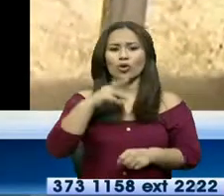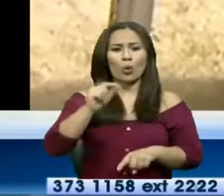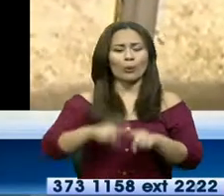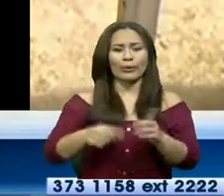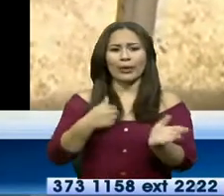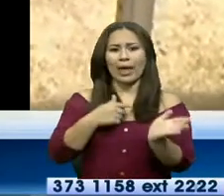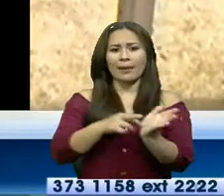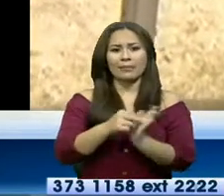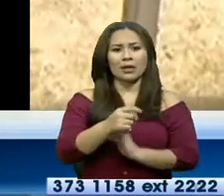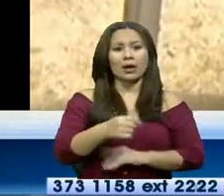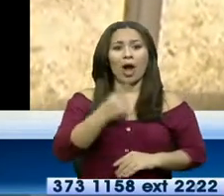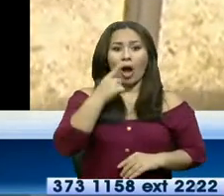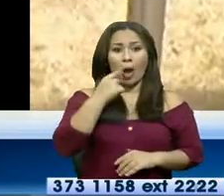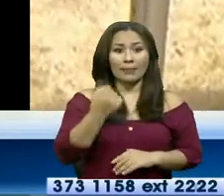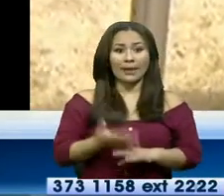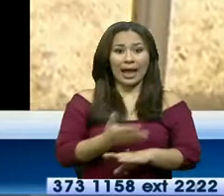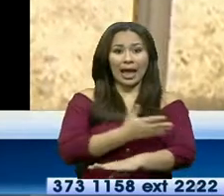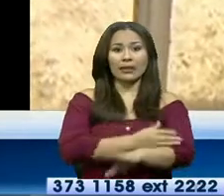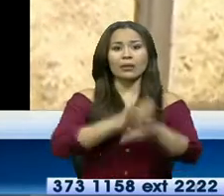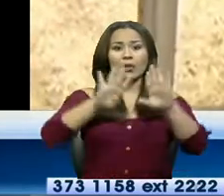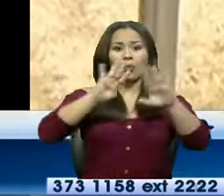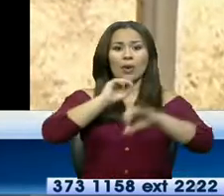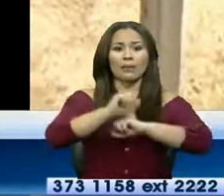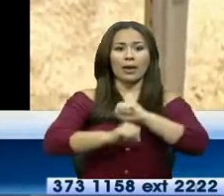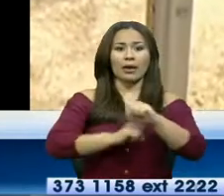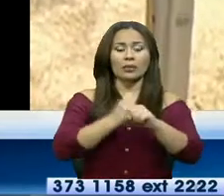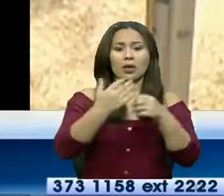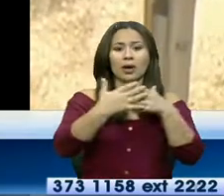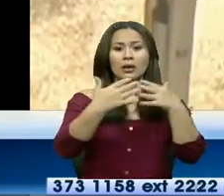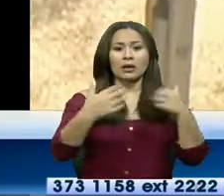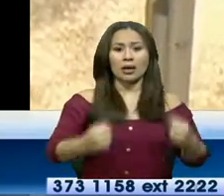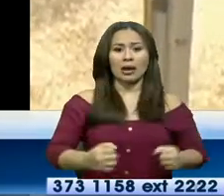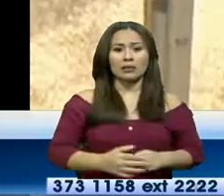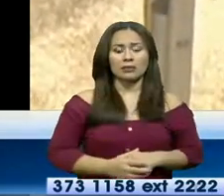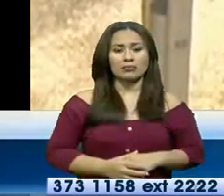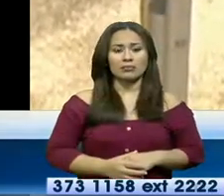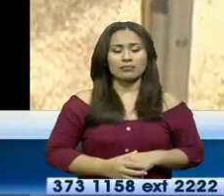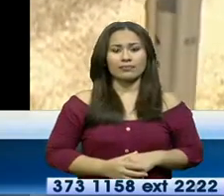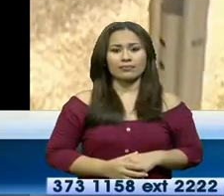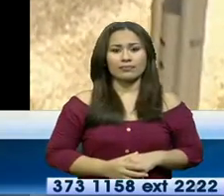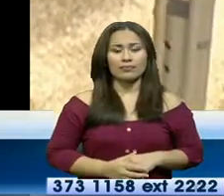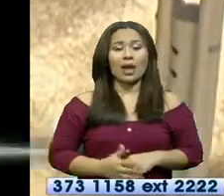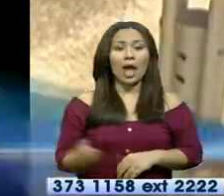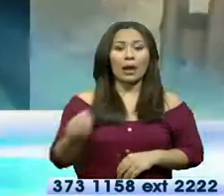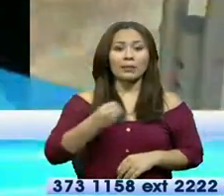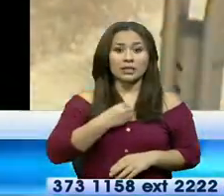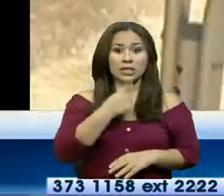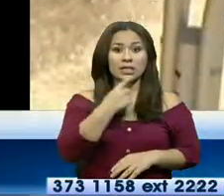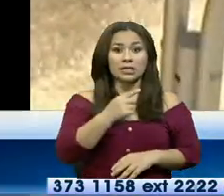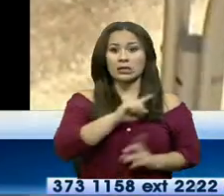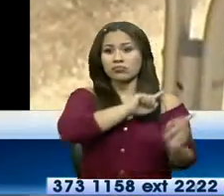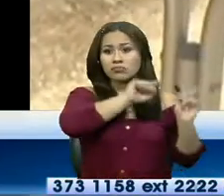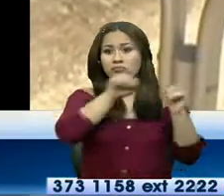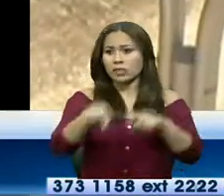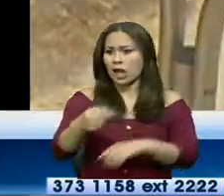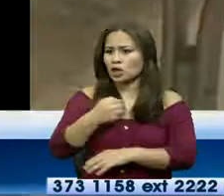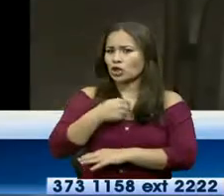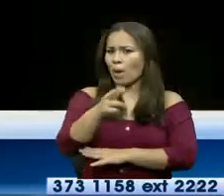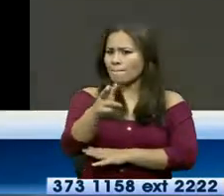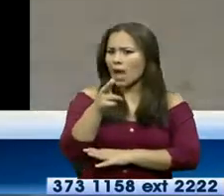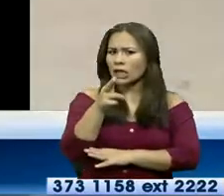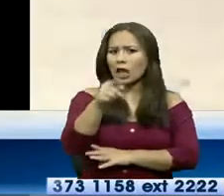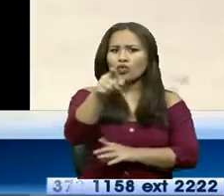Ya está para salir porque le dieron 9 años y no sé cuántos meses, 6 meses. Y según ha amenazado que viene a terminar con la